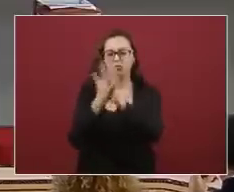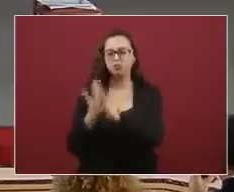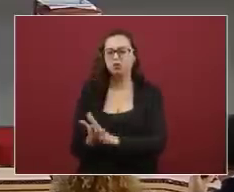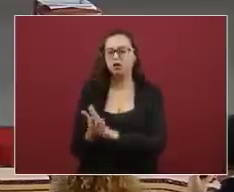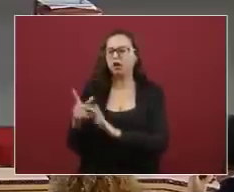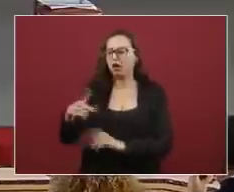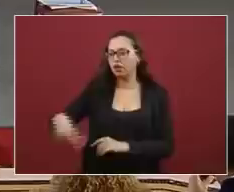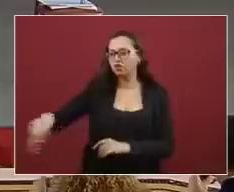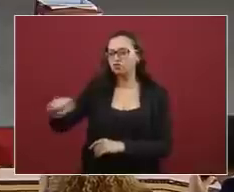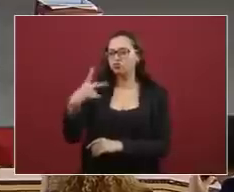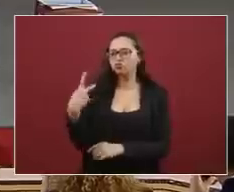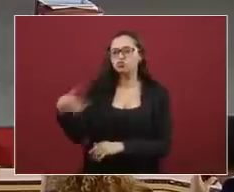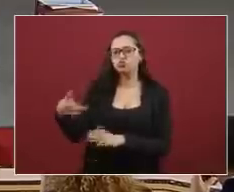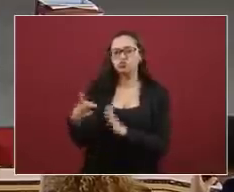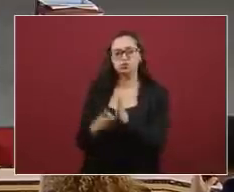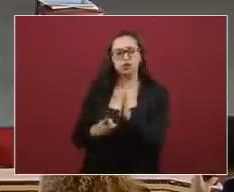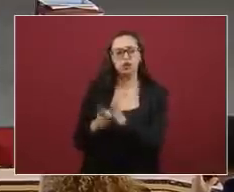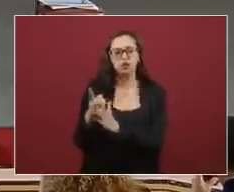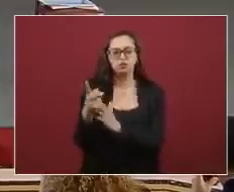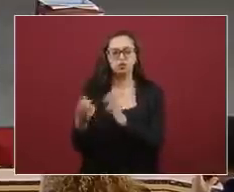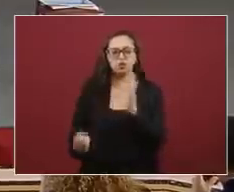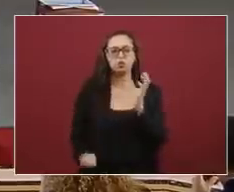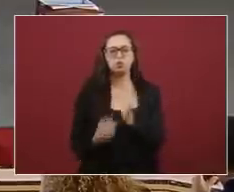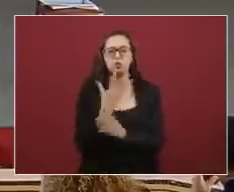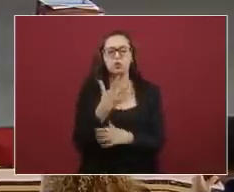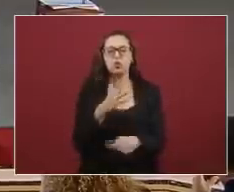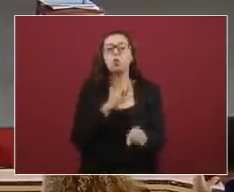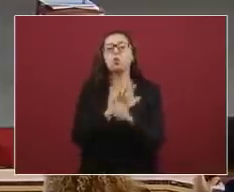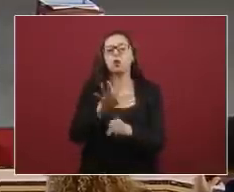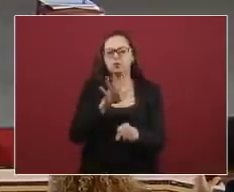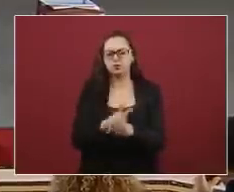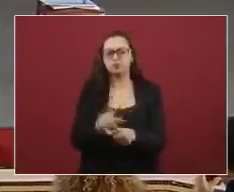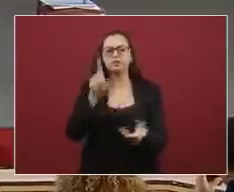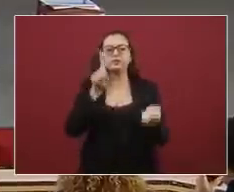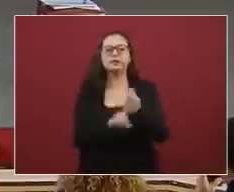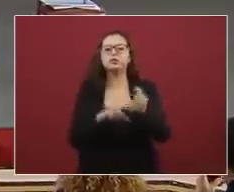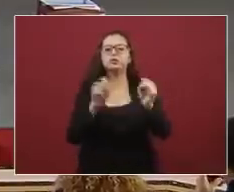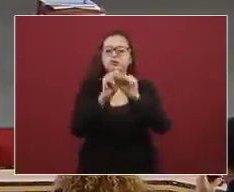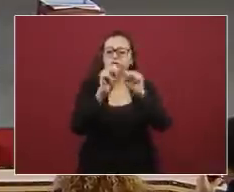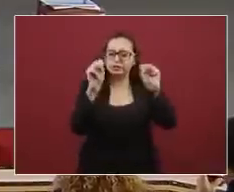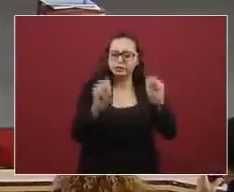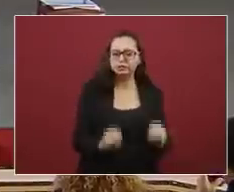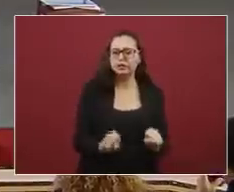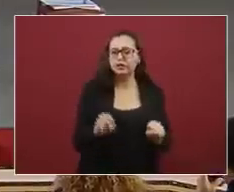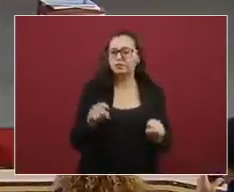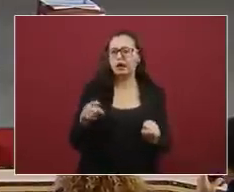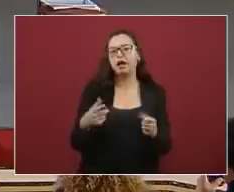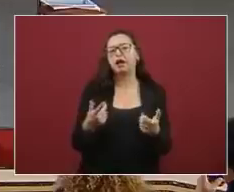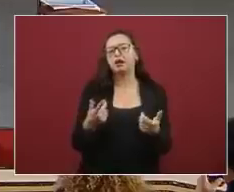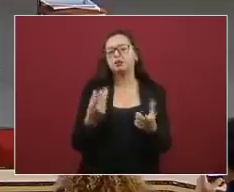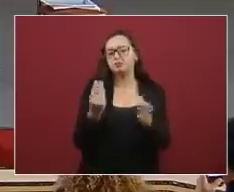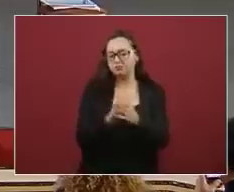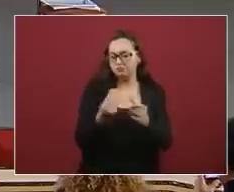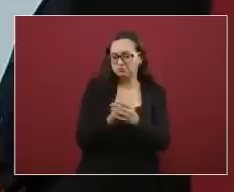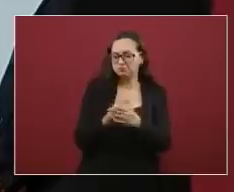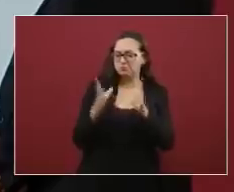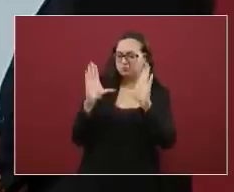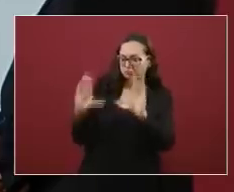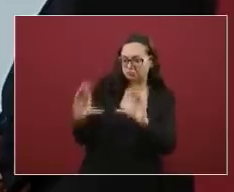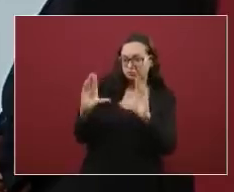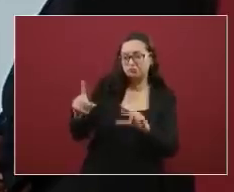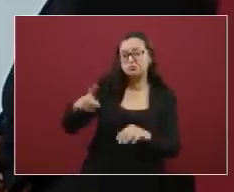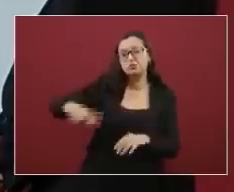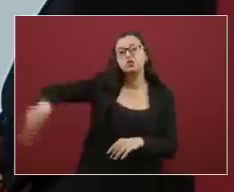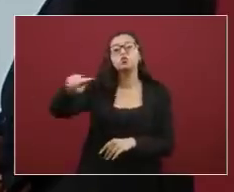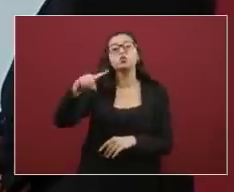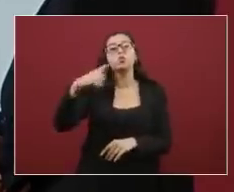maestros, un nuevo derecho, que es un sistema voluntario para la mejora continua a través de la formación,